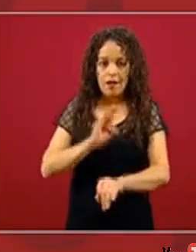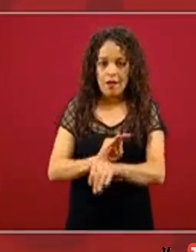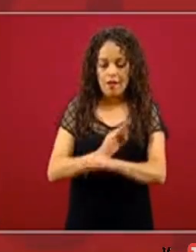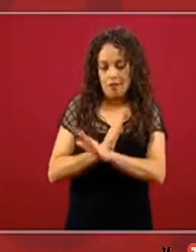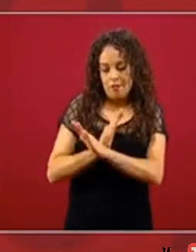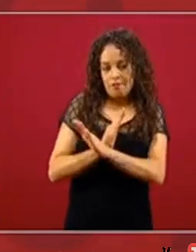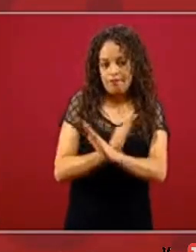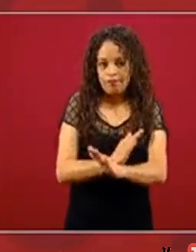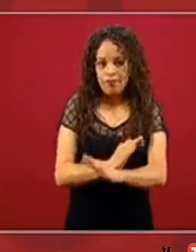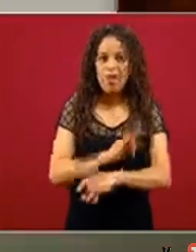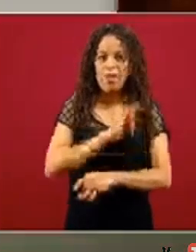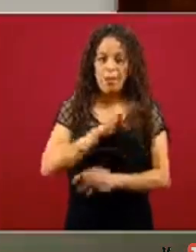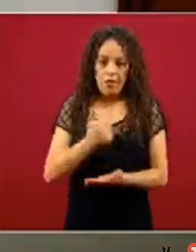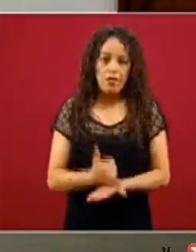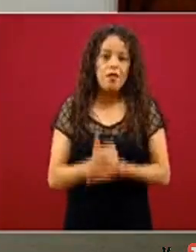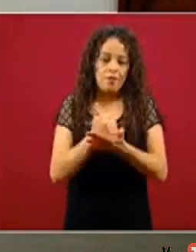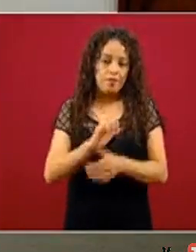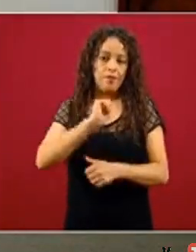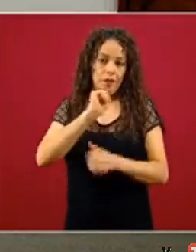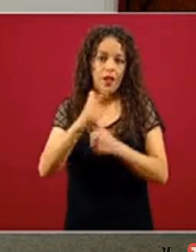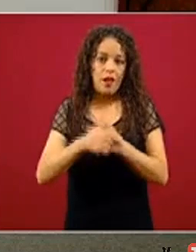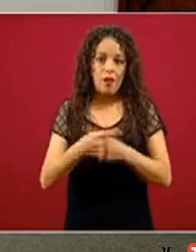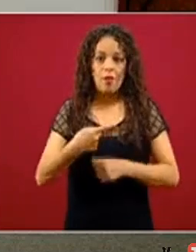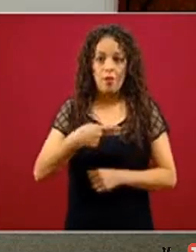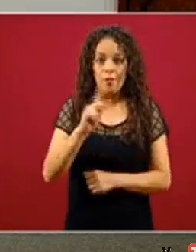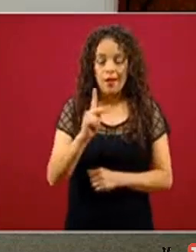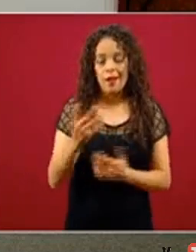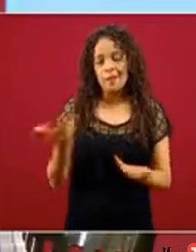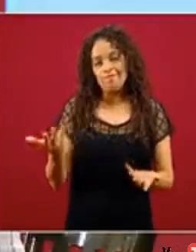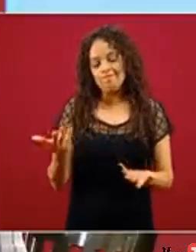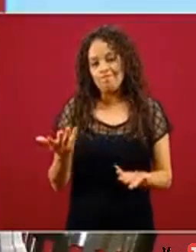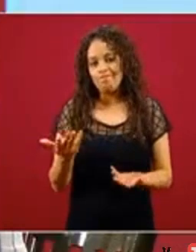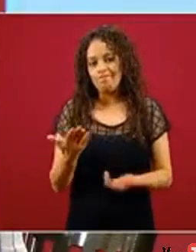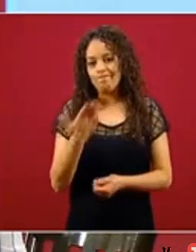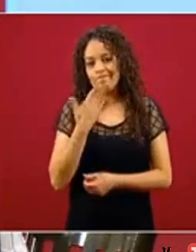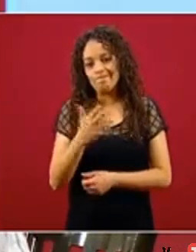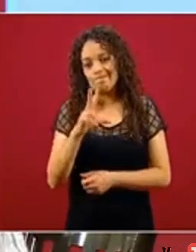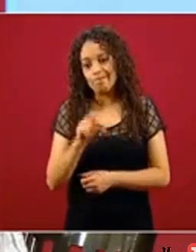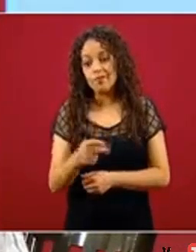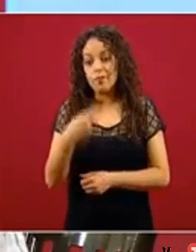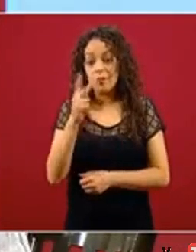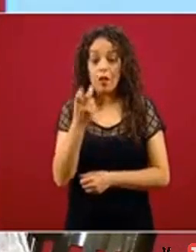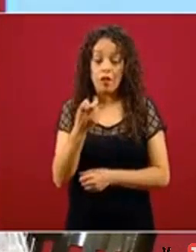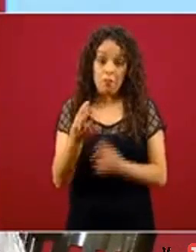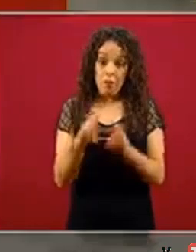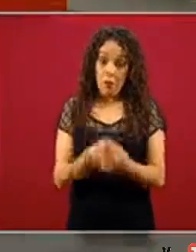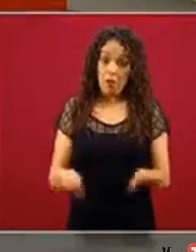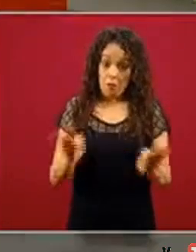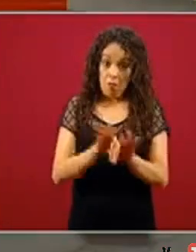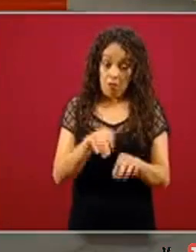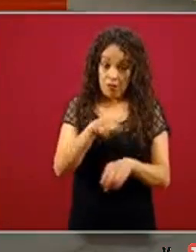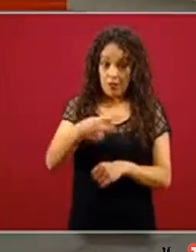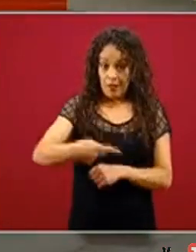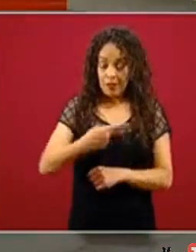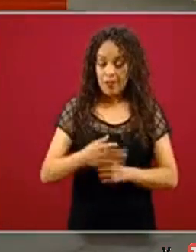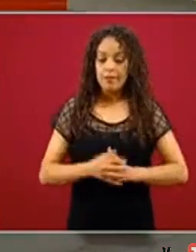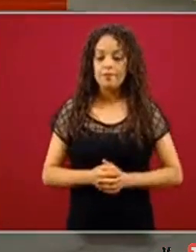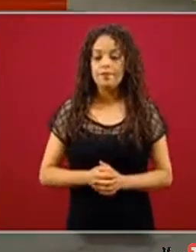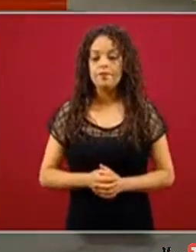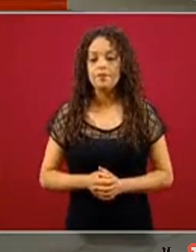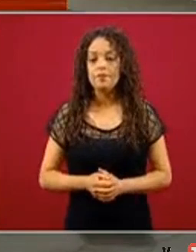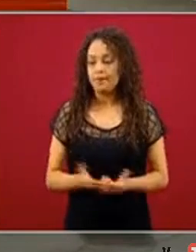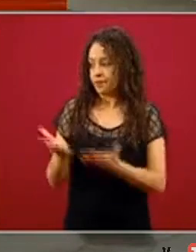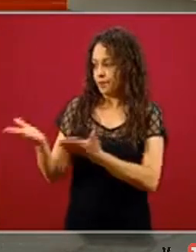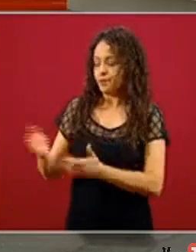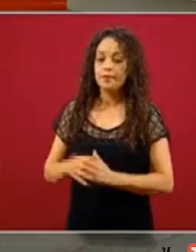como hemos dicho, la posibilidad es baja. Pero bueno, es un planteamiento importante. Hay algunos, gracias. Para quien